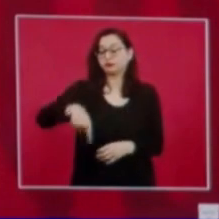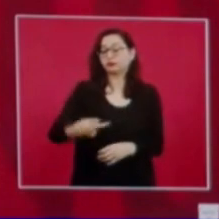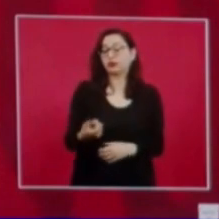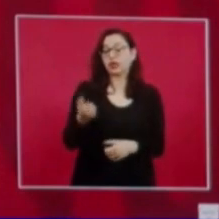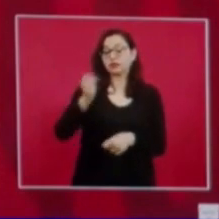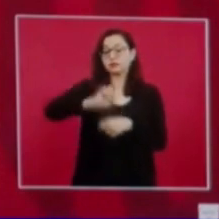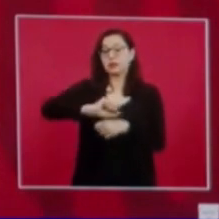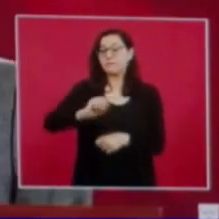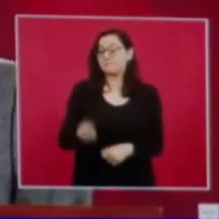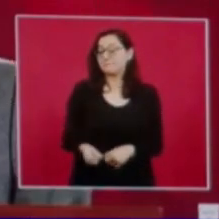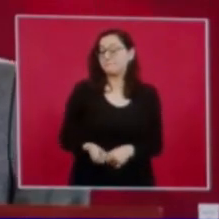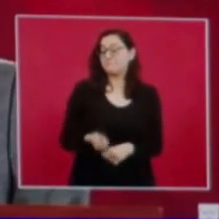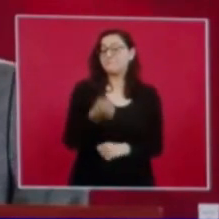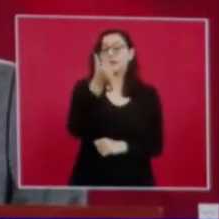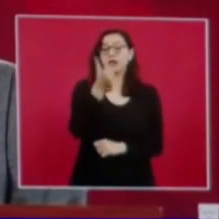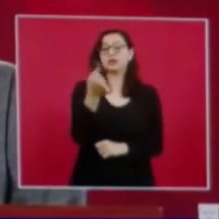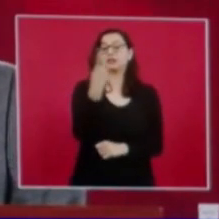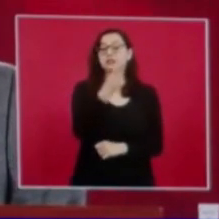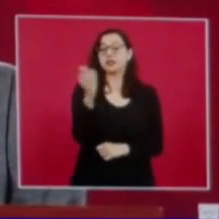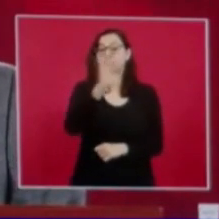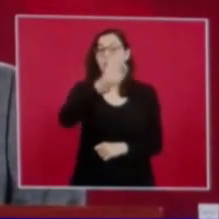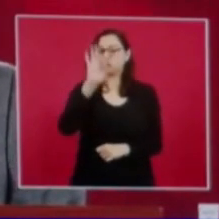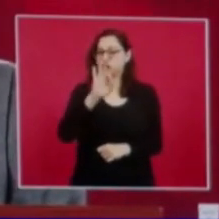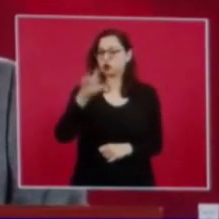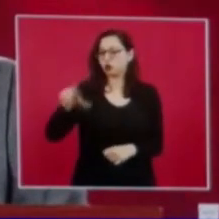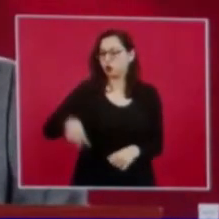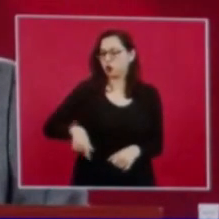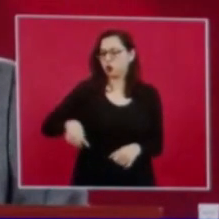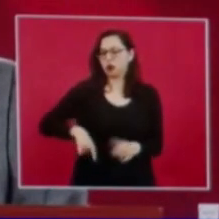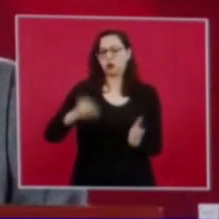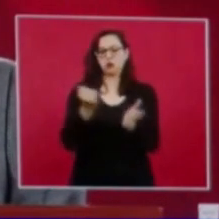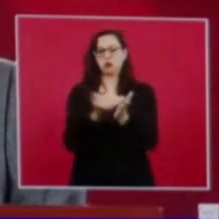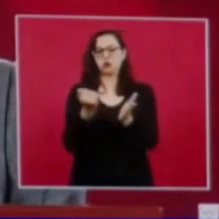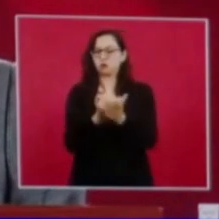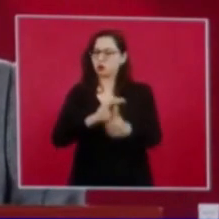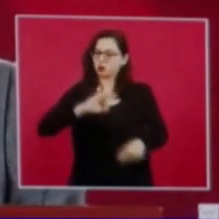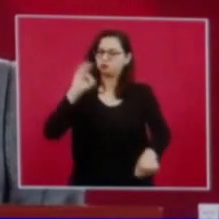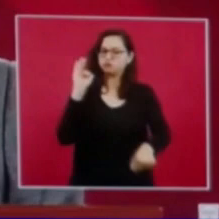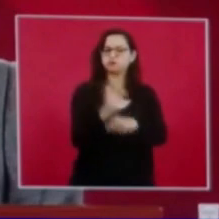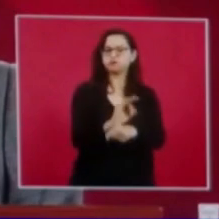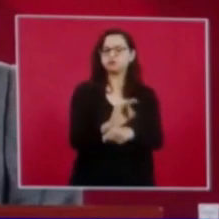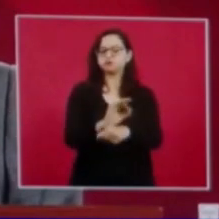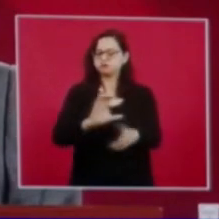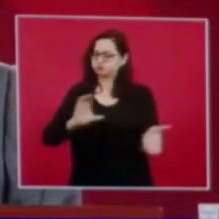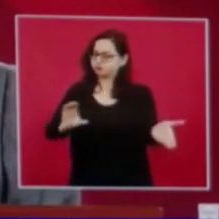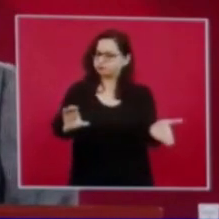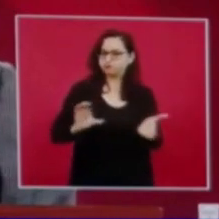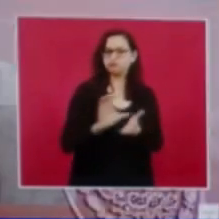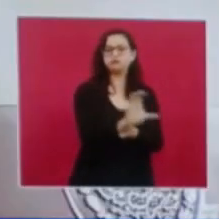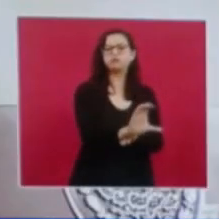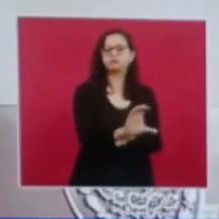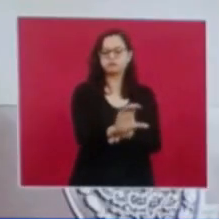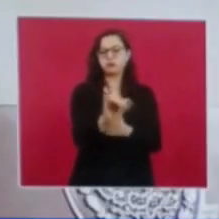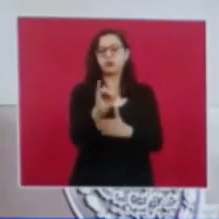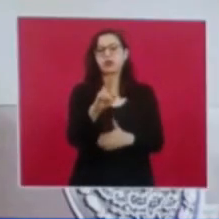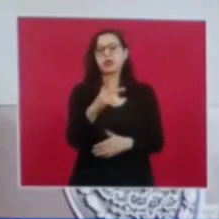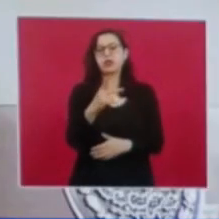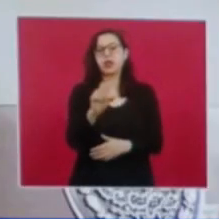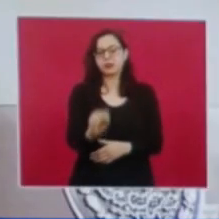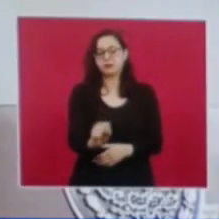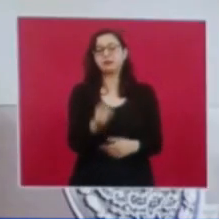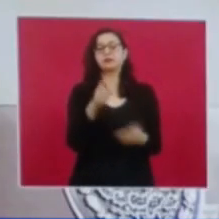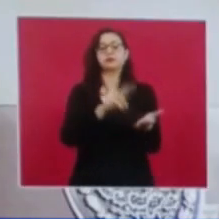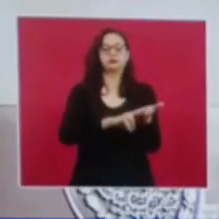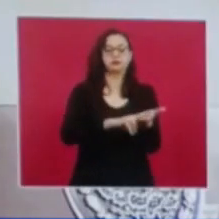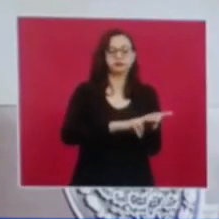esfuerzo que hacen, desde luego, las comunidades, insisto, por ejemplo, la de Sin Censura, la de Sin Línea, la de